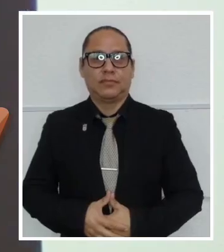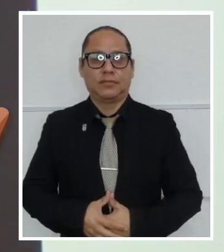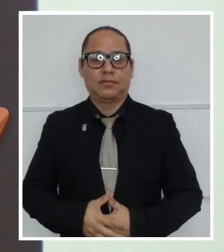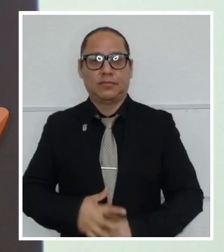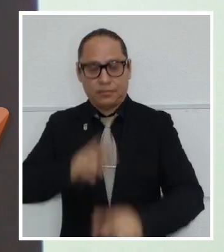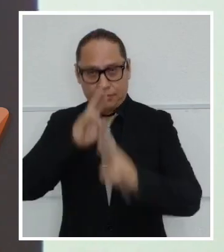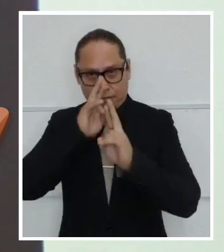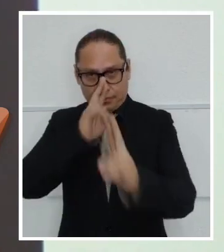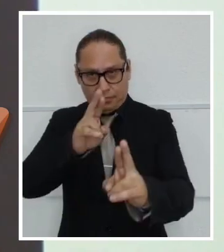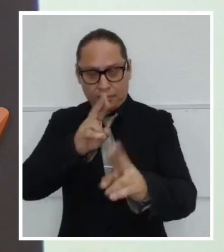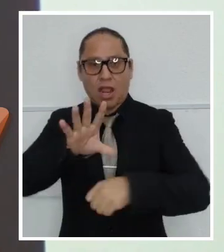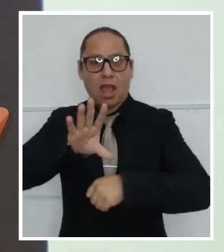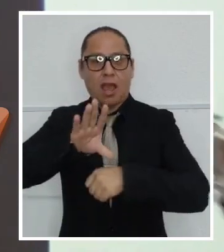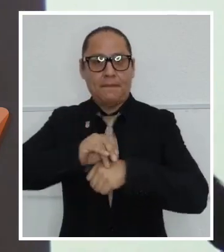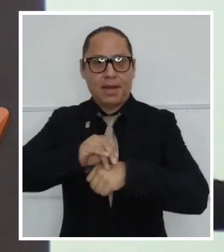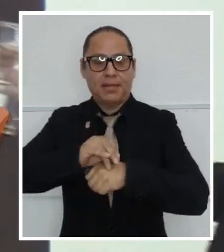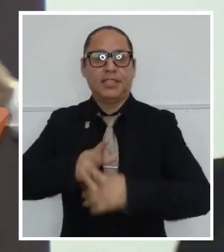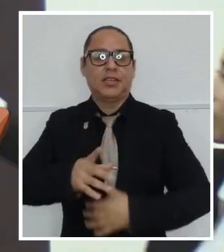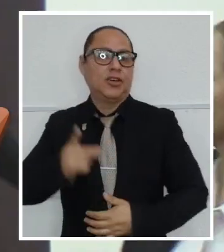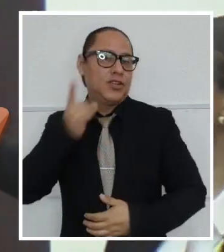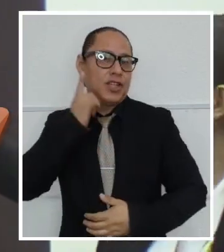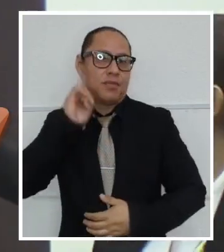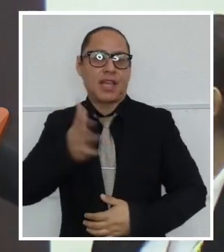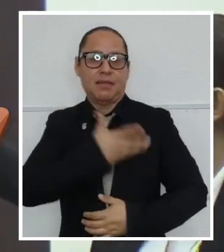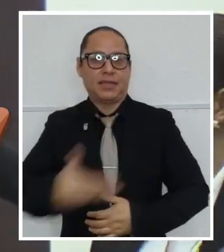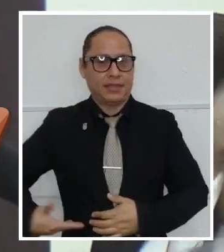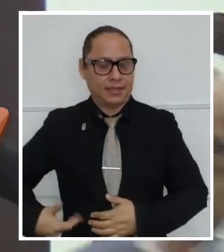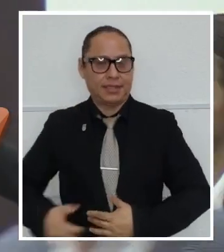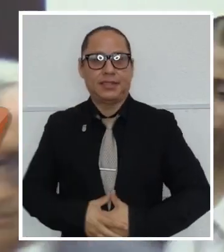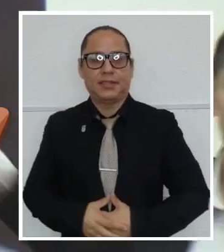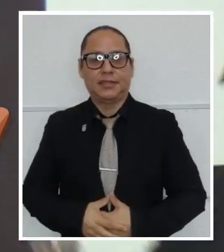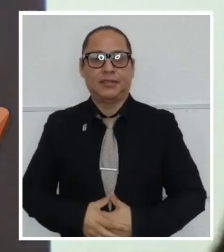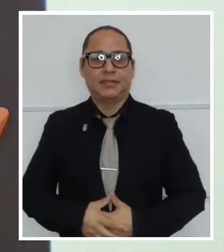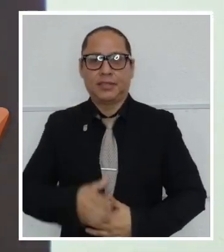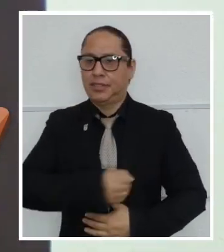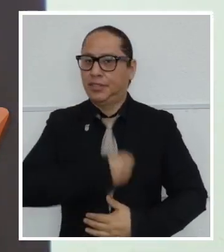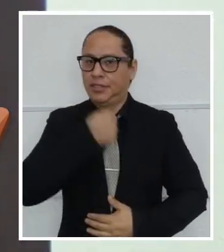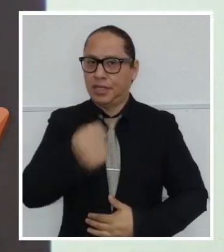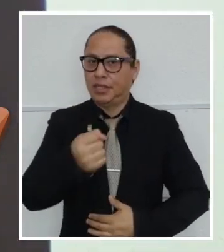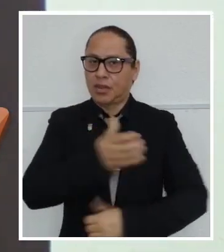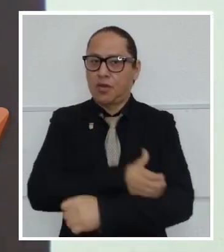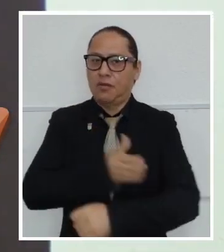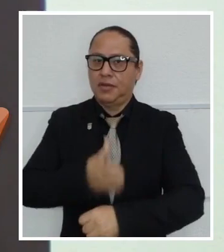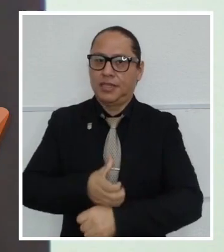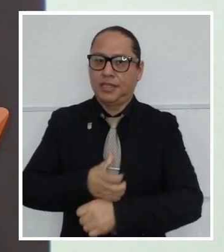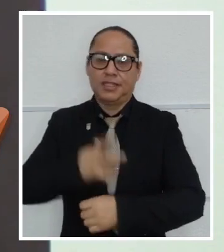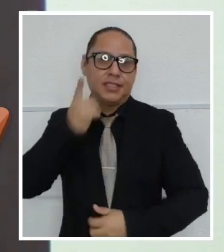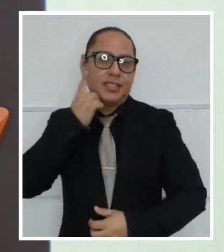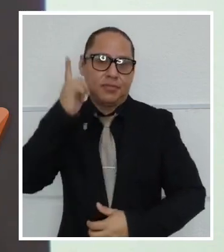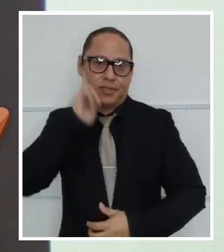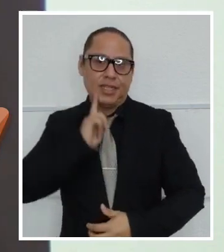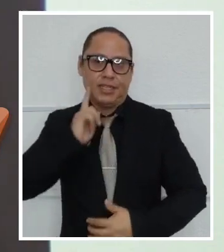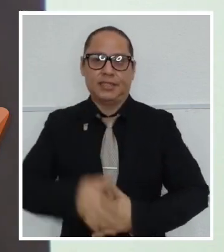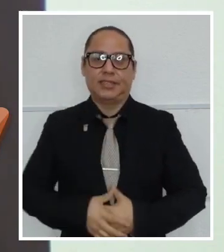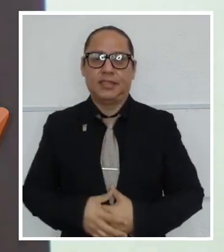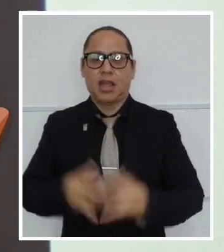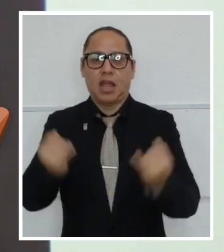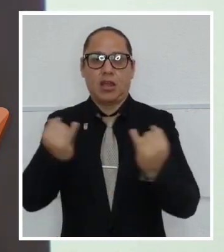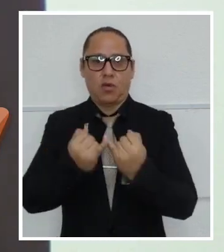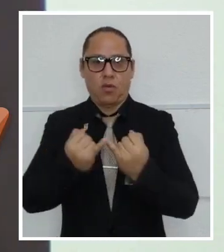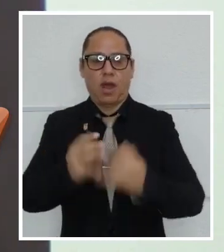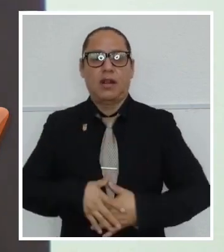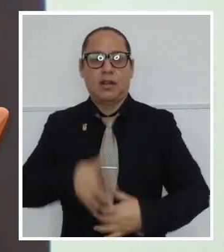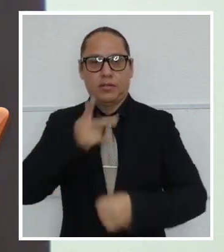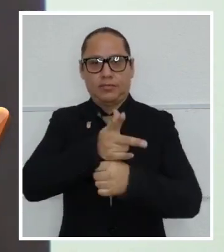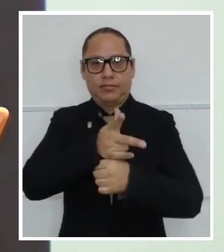respetuosamente y con su permiso estimada diputada presidenta saludo a mis compañeros y compañeras diputadas De igual forma